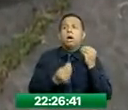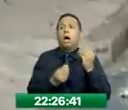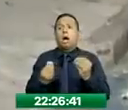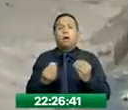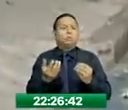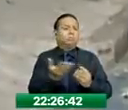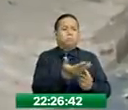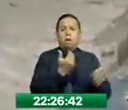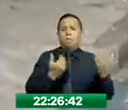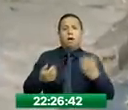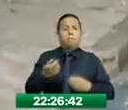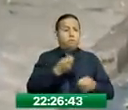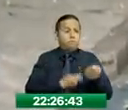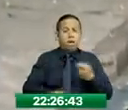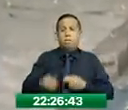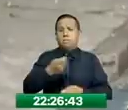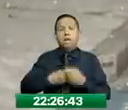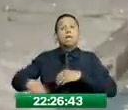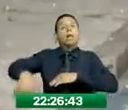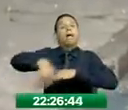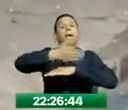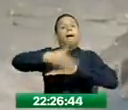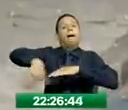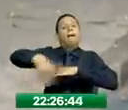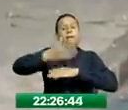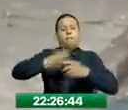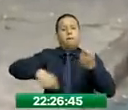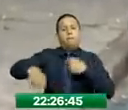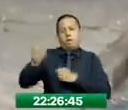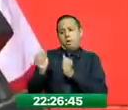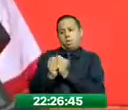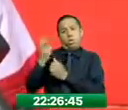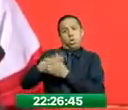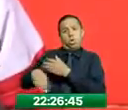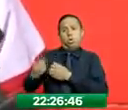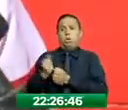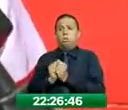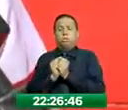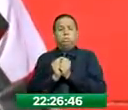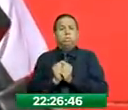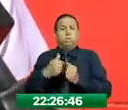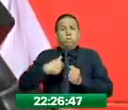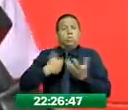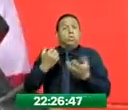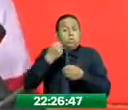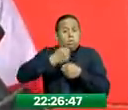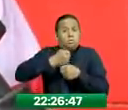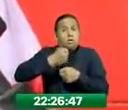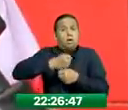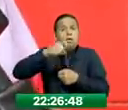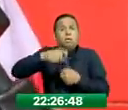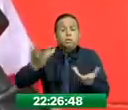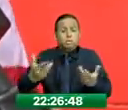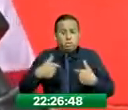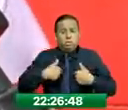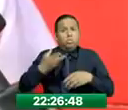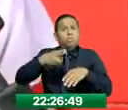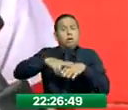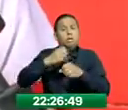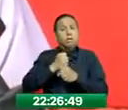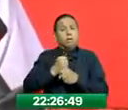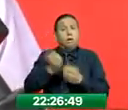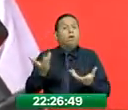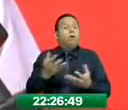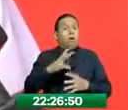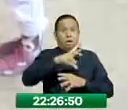compañero es el único modo que encontró para trabajar y cuidar de su pequeño tengo que salir a trabajar peso en mi trabajo normal porque quiere